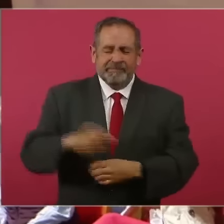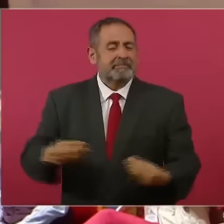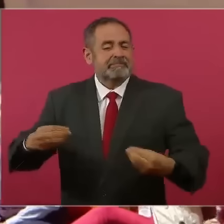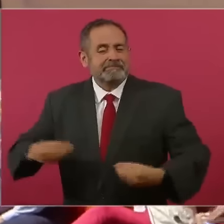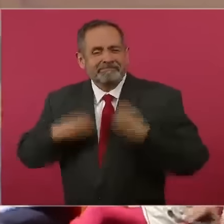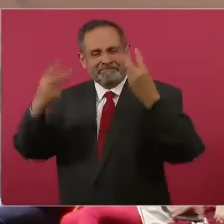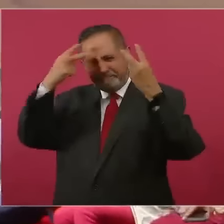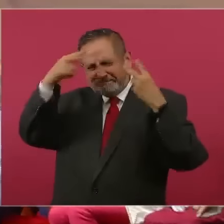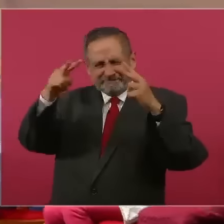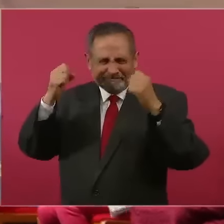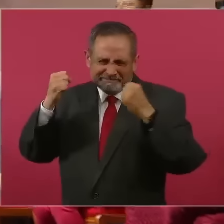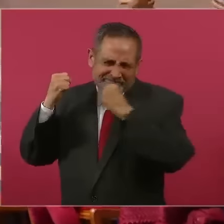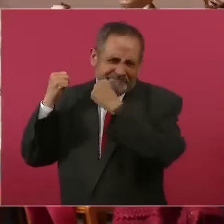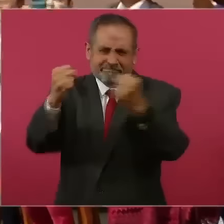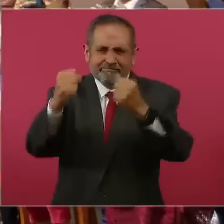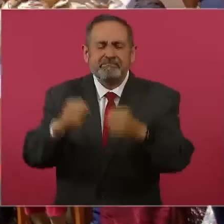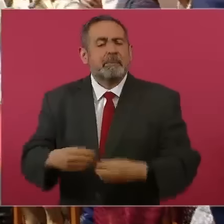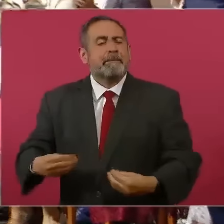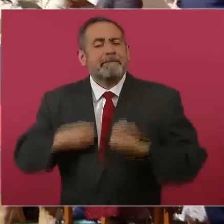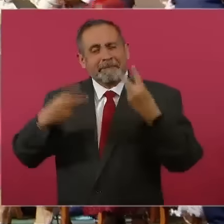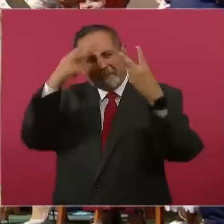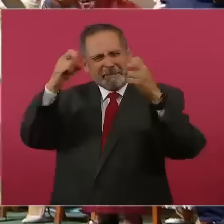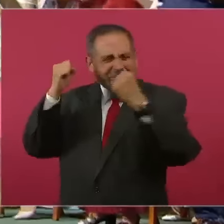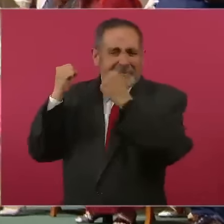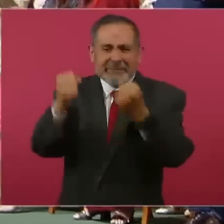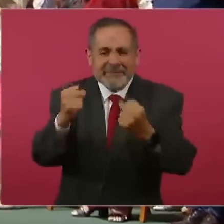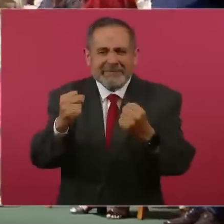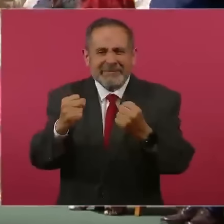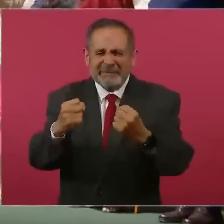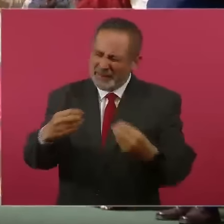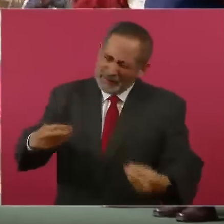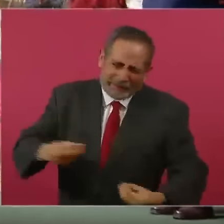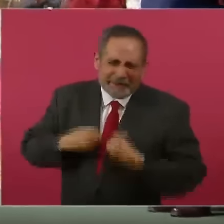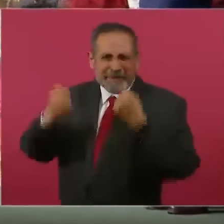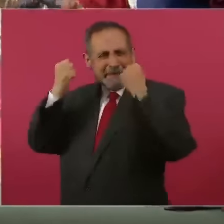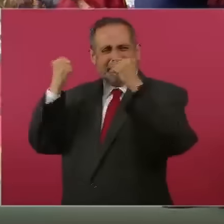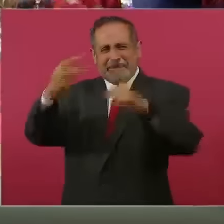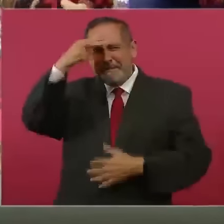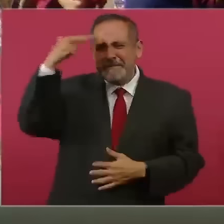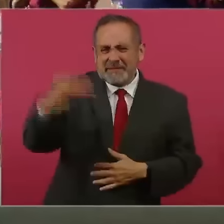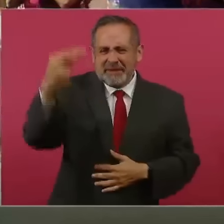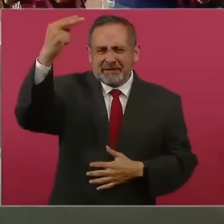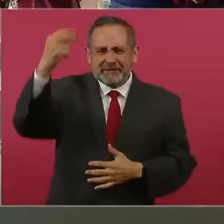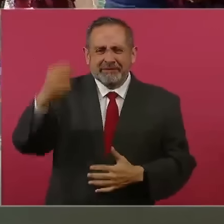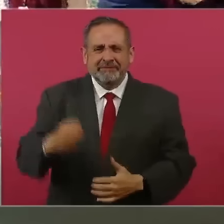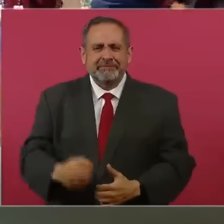México! ¡Viva, ¡viva México! ¡Viva, ¡viva México! ¡Viva!